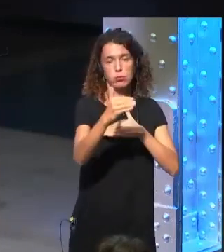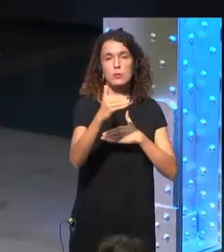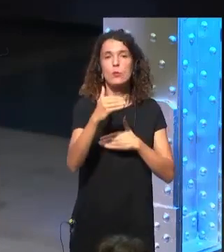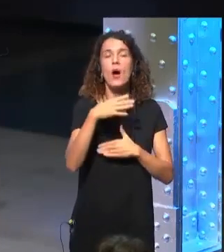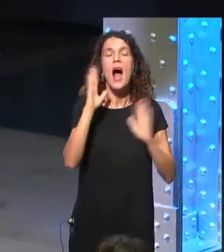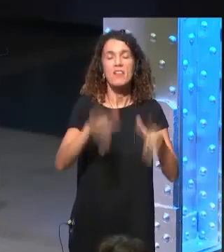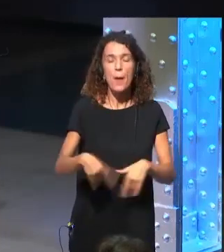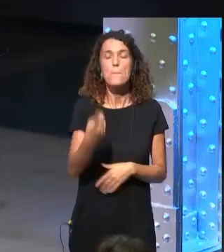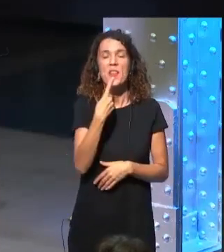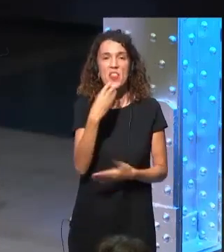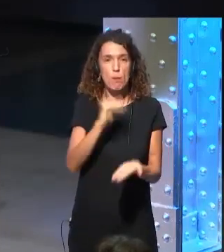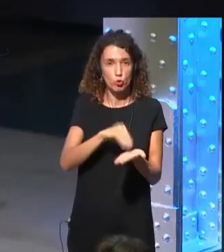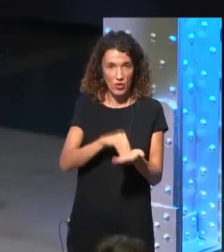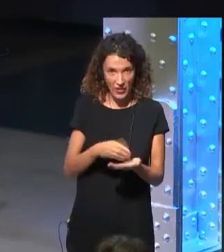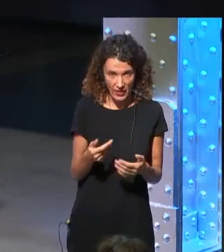Entonces, muchas veces me dicen: